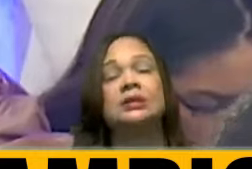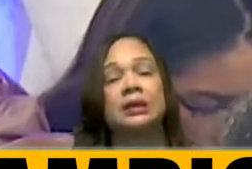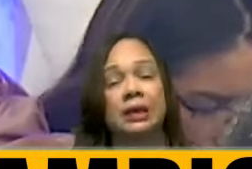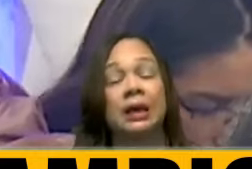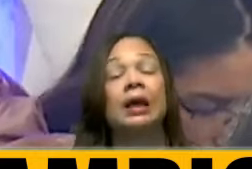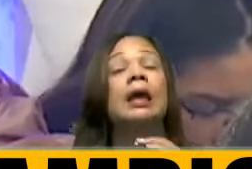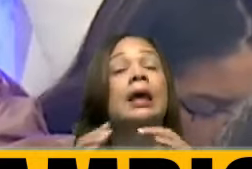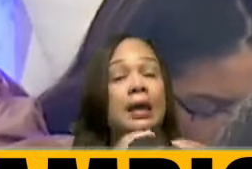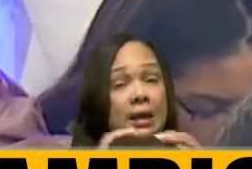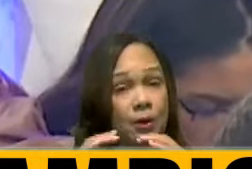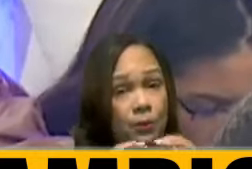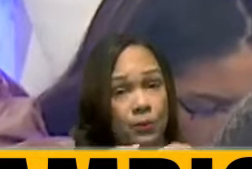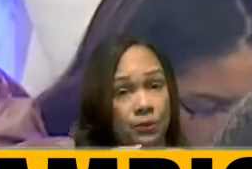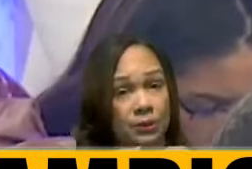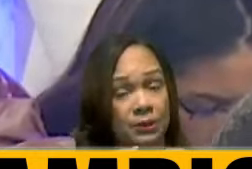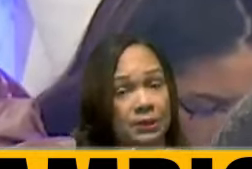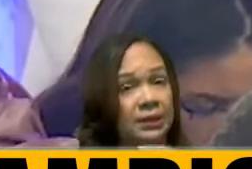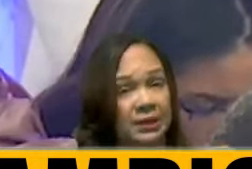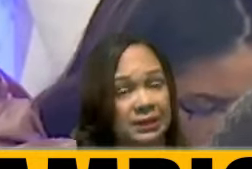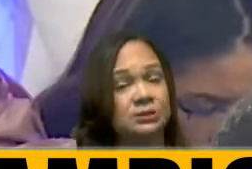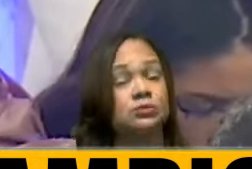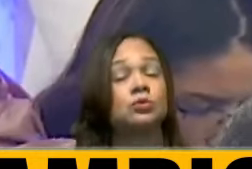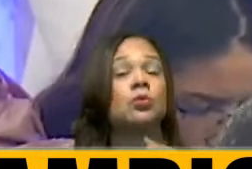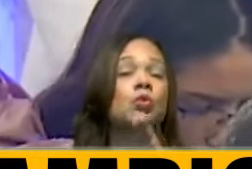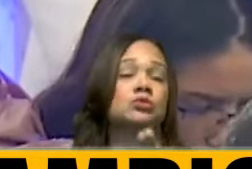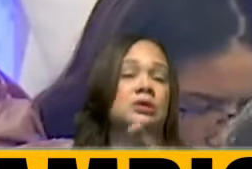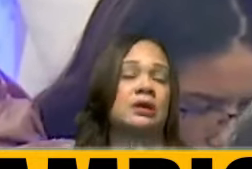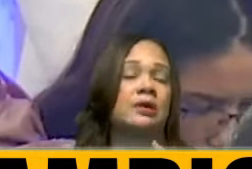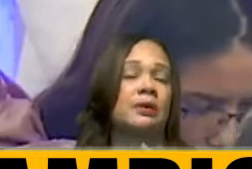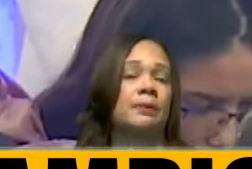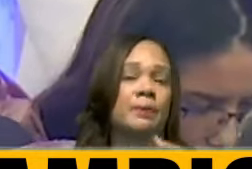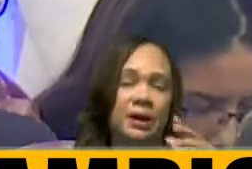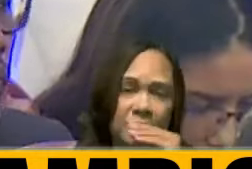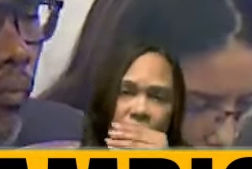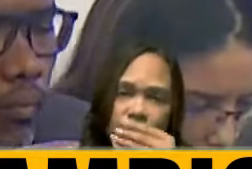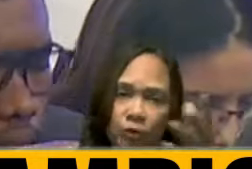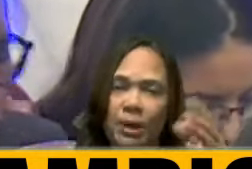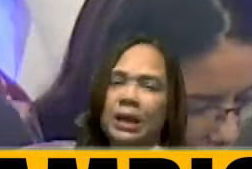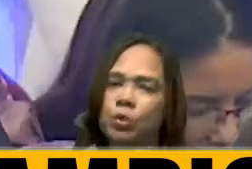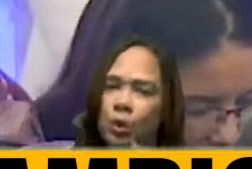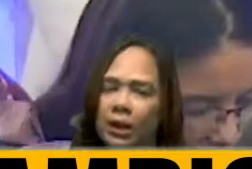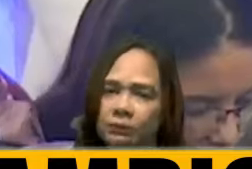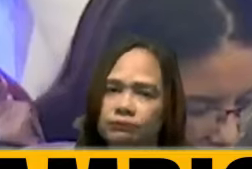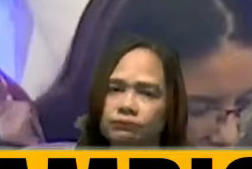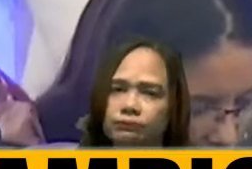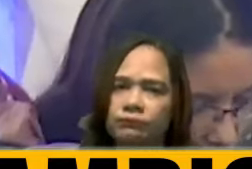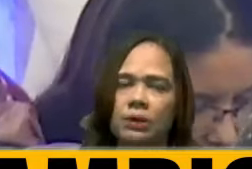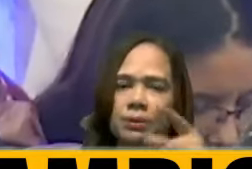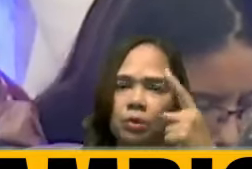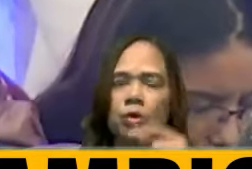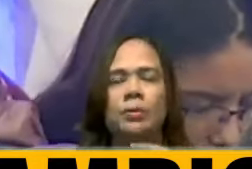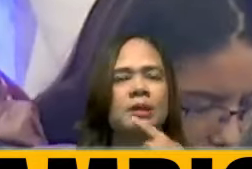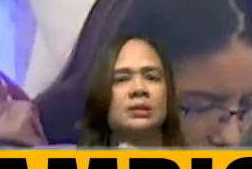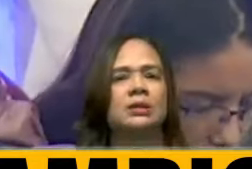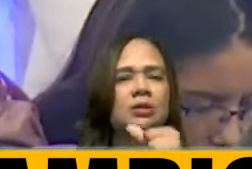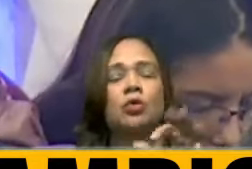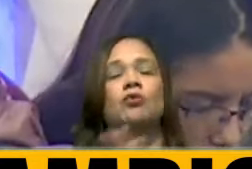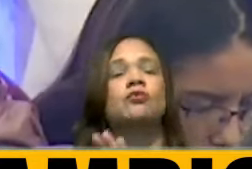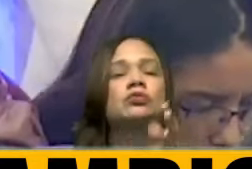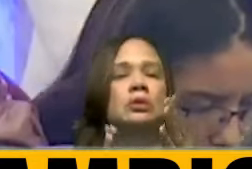la comunicación es un instrumento para formar las sociedades no es para estar diciendo que un